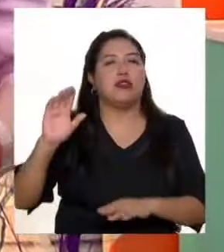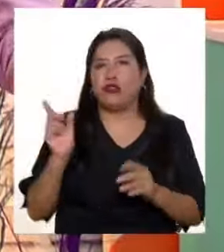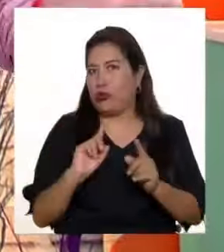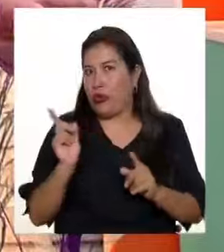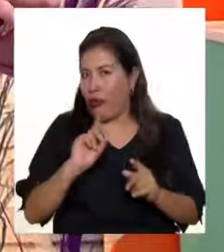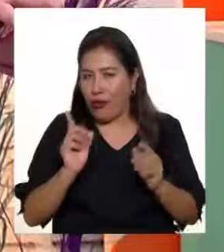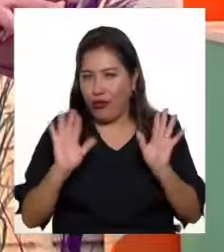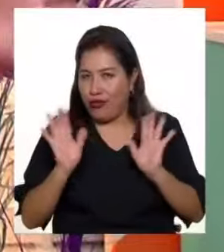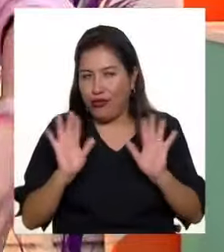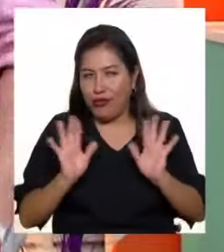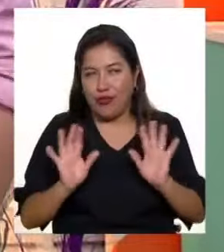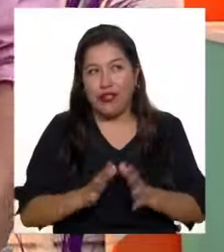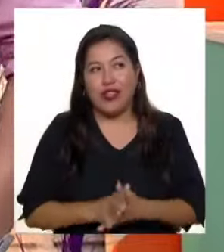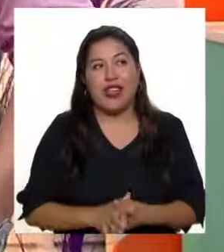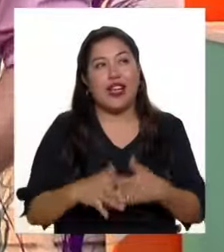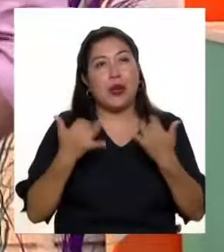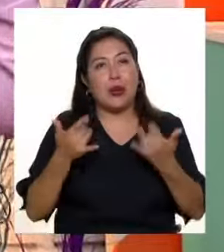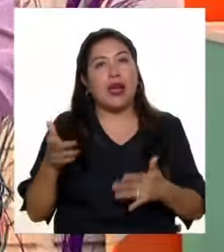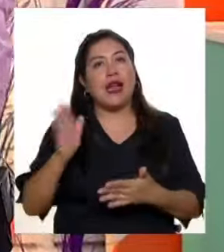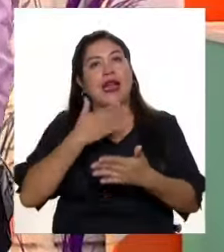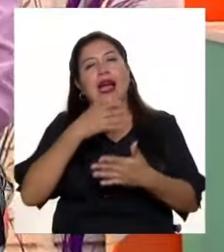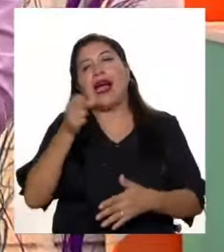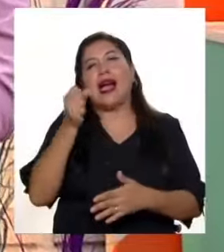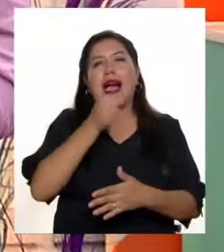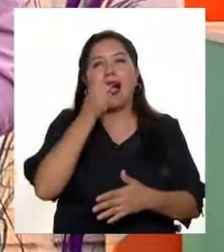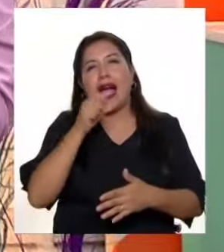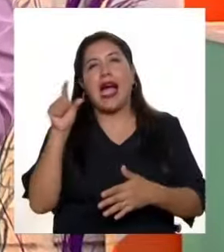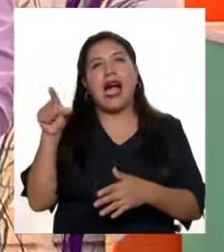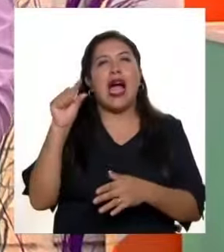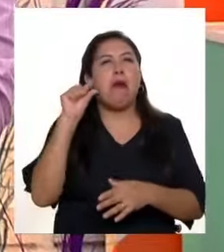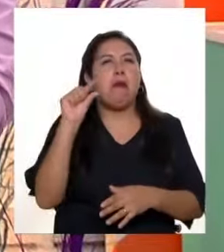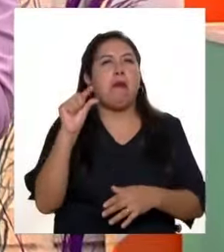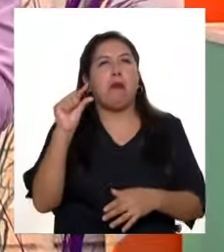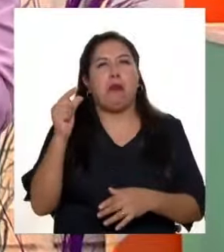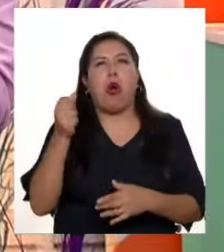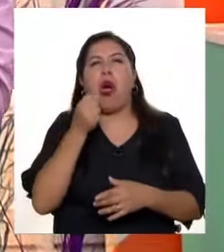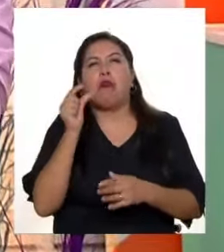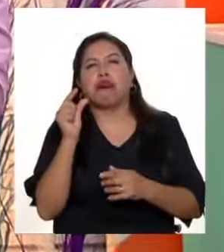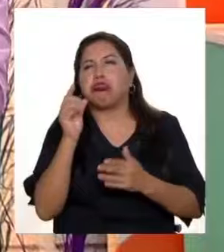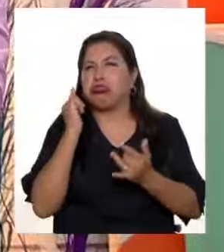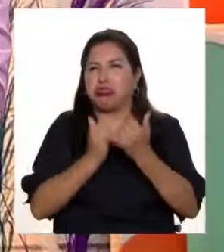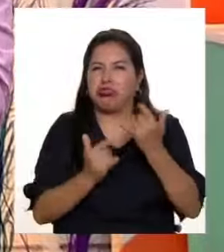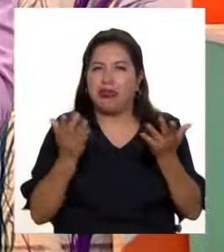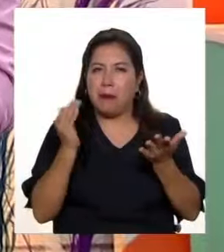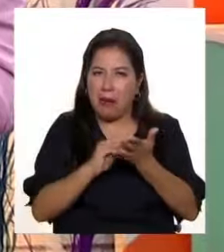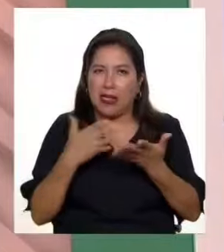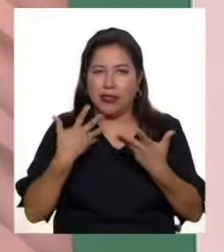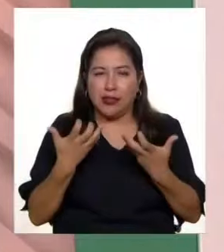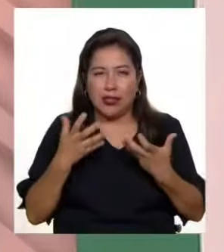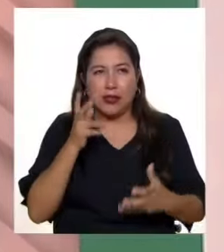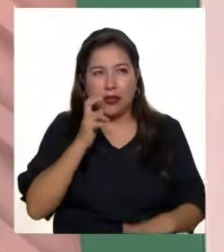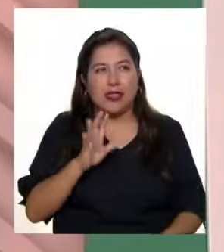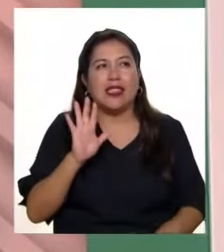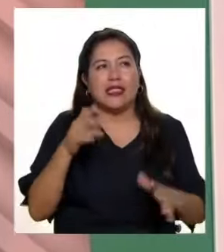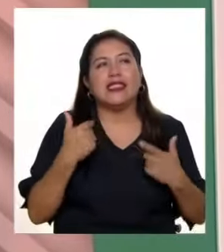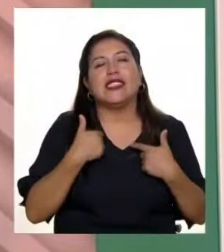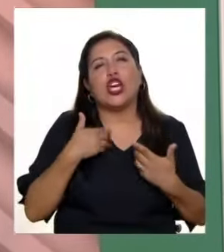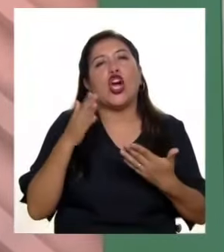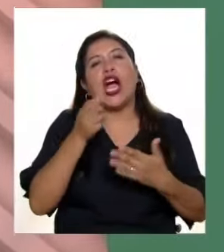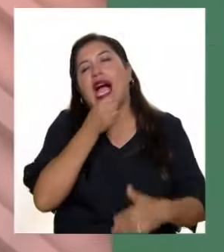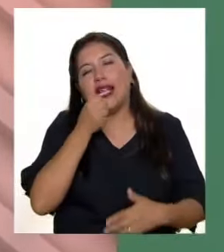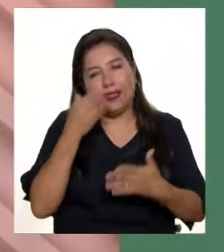Tiene que cantarnos. Por supuesto, nos ha cantado un pedacito de la cocina, pero sí. No es suficiente. No es suficiente. Sí, bueno, les voy a cantar más, pero